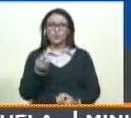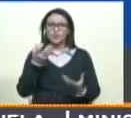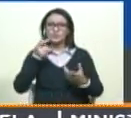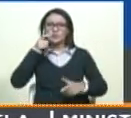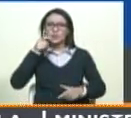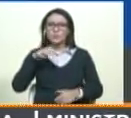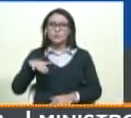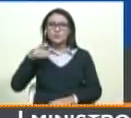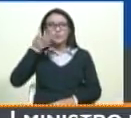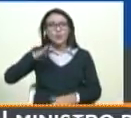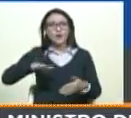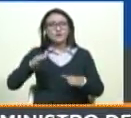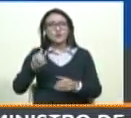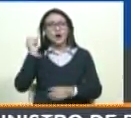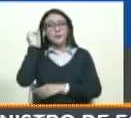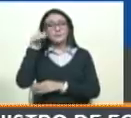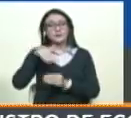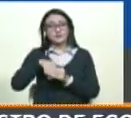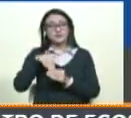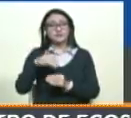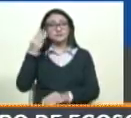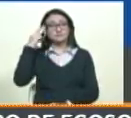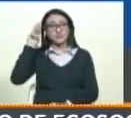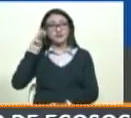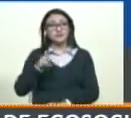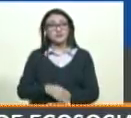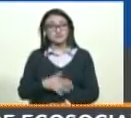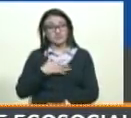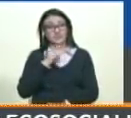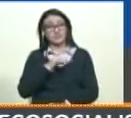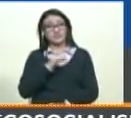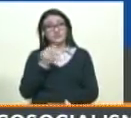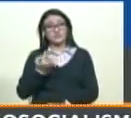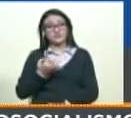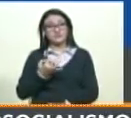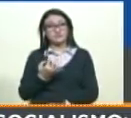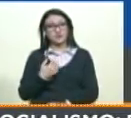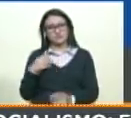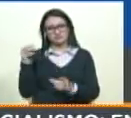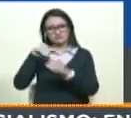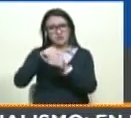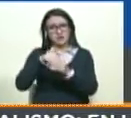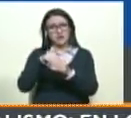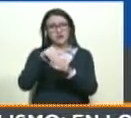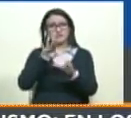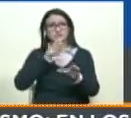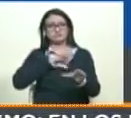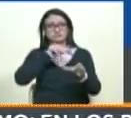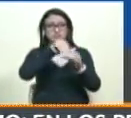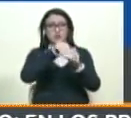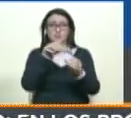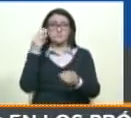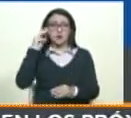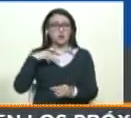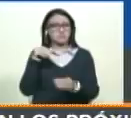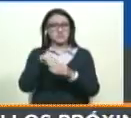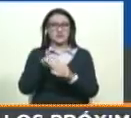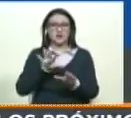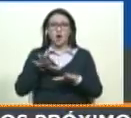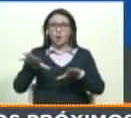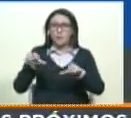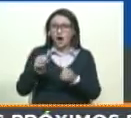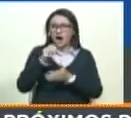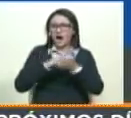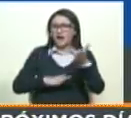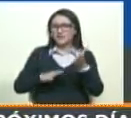van en la campaña electoral en México? A nosotros eso nos duele, pero nosotros no pretendemos meternos en los asuntos internos de México ni convocar a